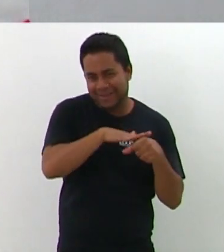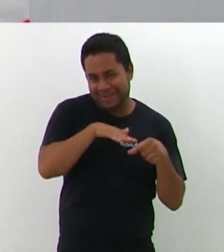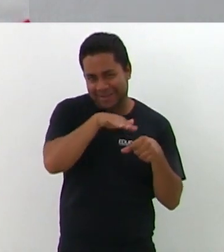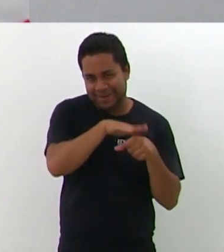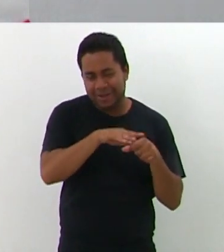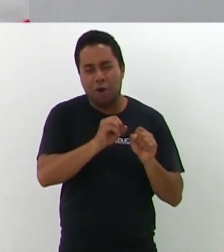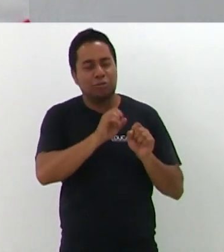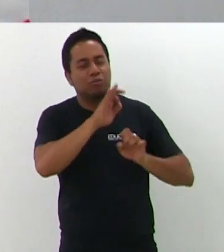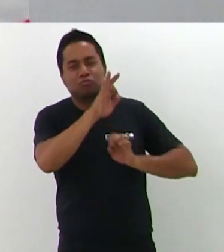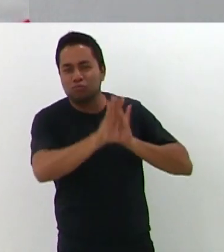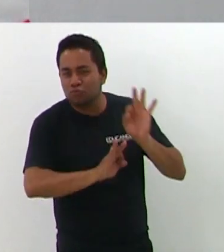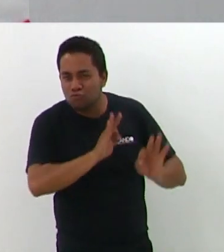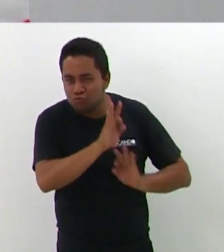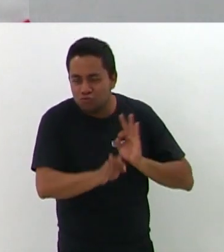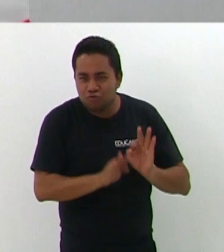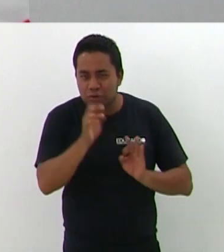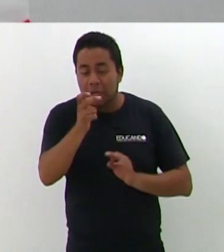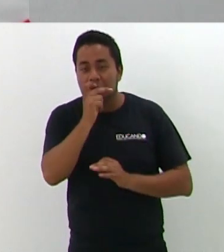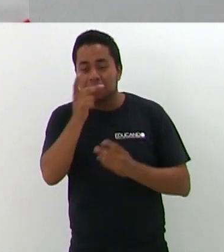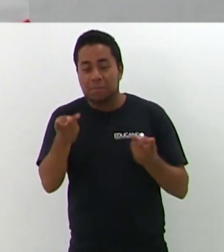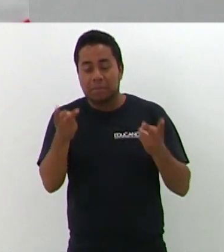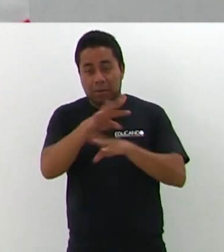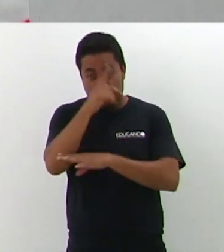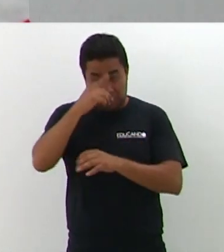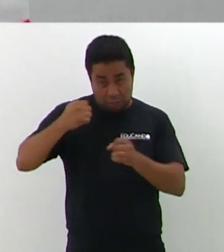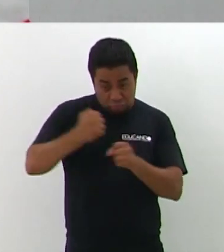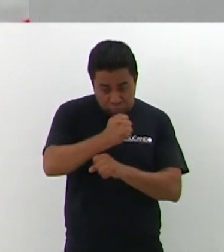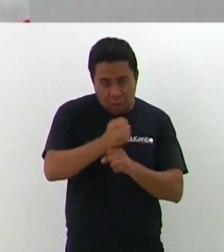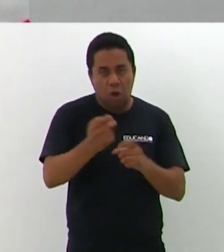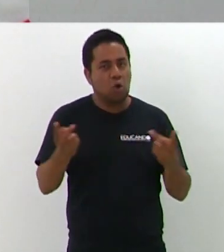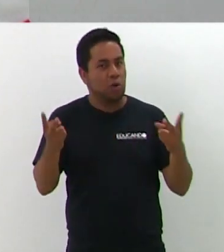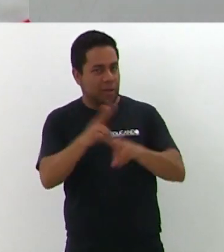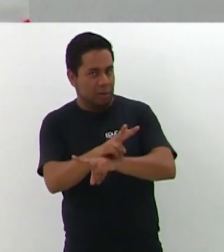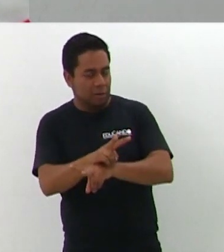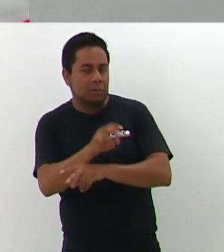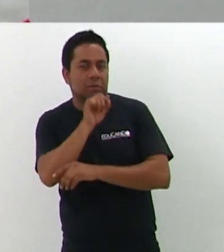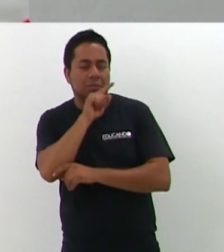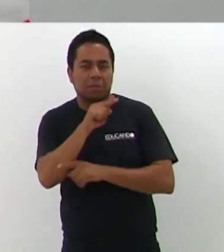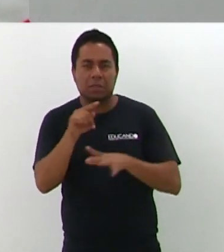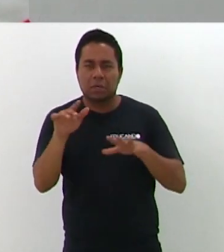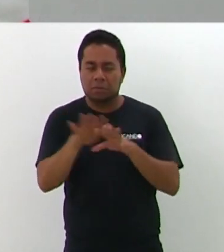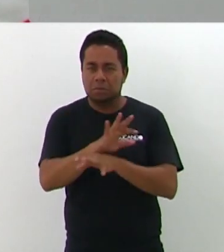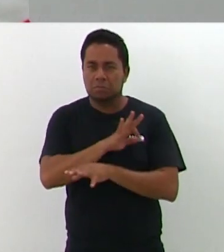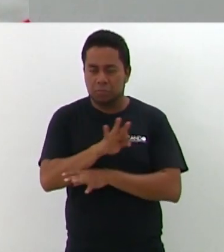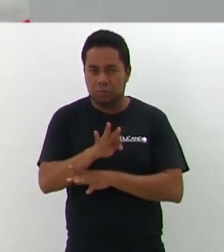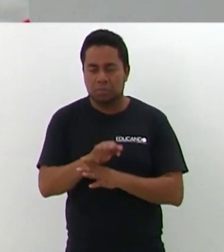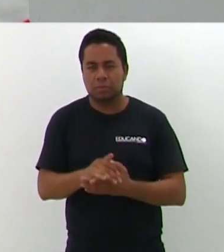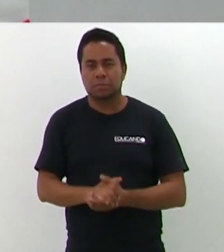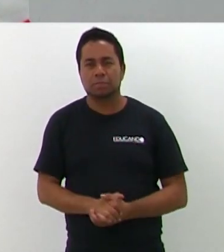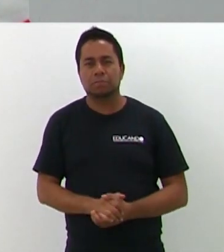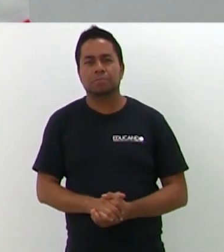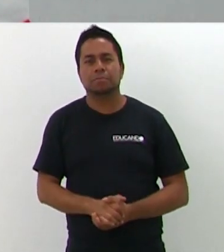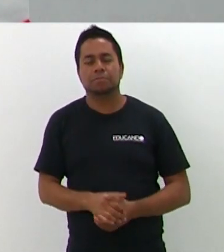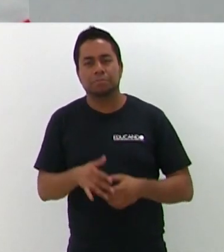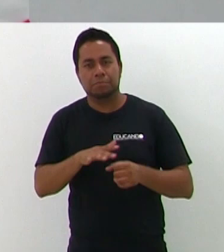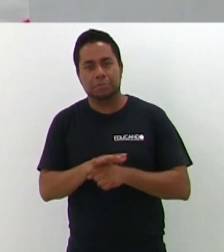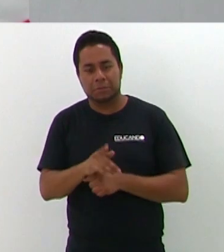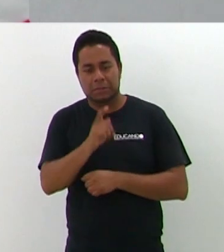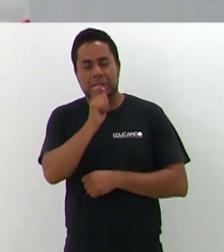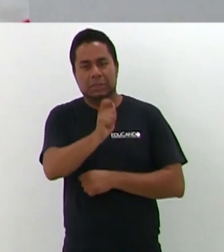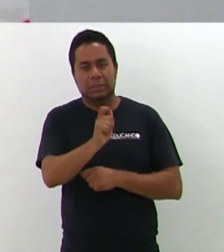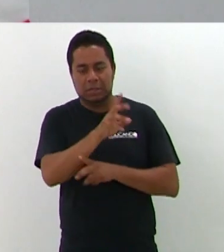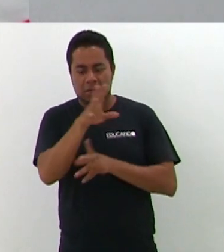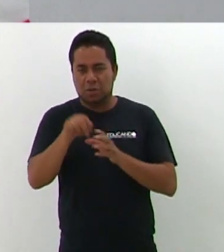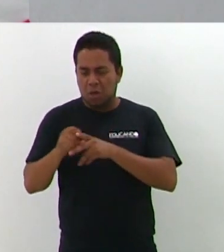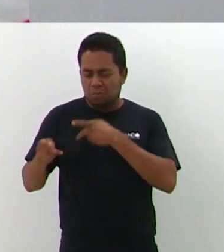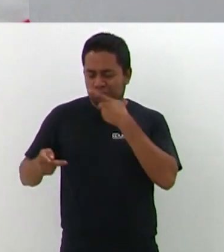Acariciaban o apapachaban, ¿no? Es lo contrario a maltratar. También podríamos cambiarlo y de igual forma cambiaría el sentido de